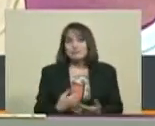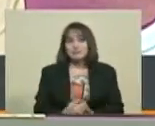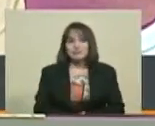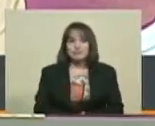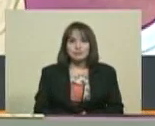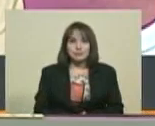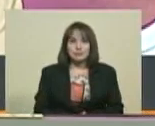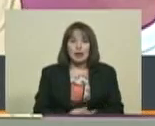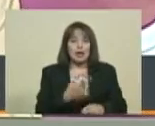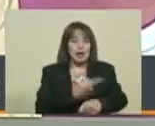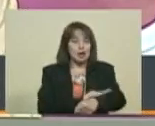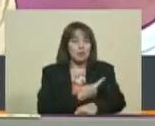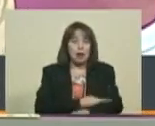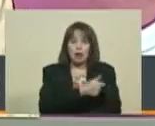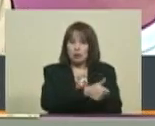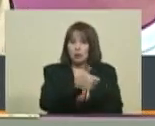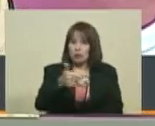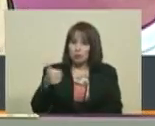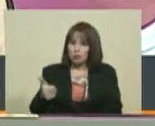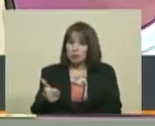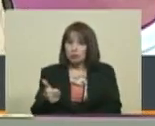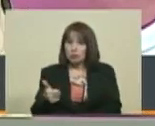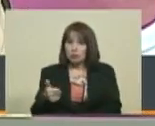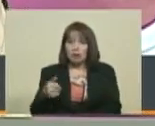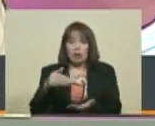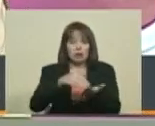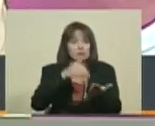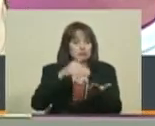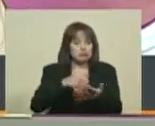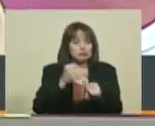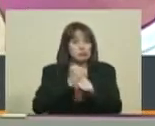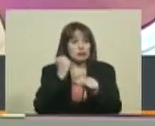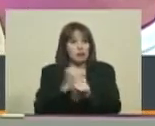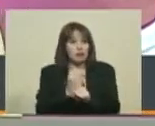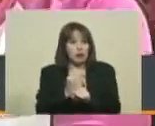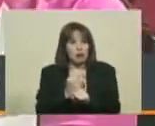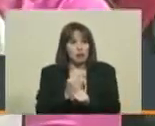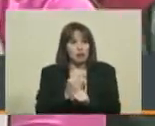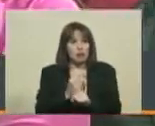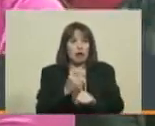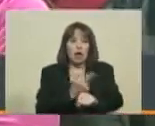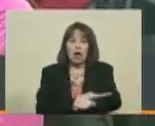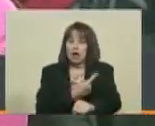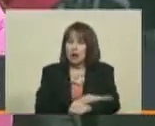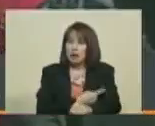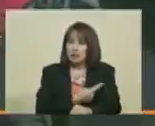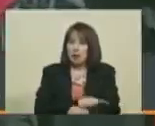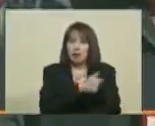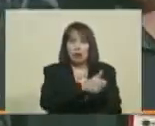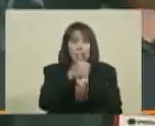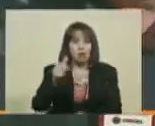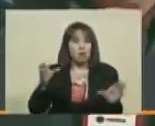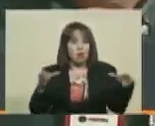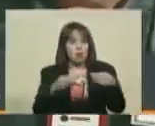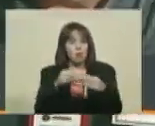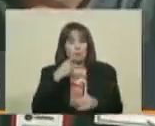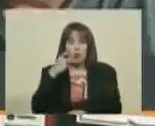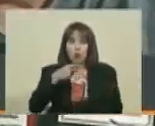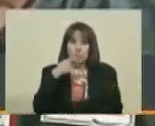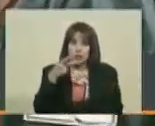hermanos y hermanas de la clase obrera petrolera, hermanas y hermanos del gran pueblo patriótico que están